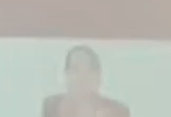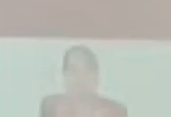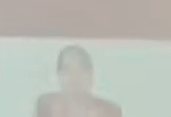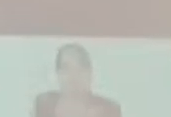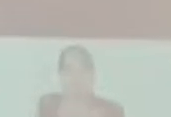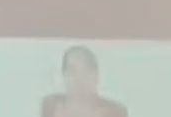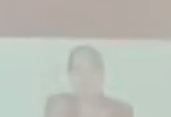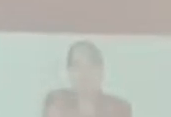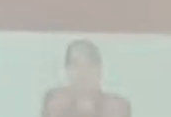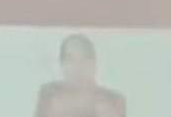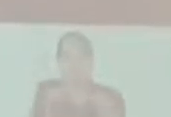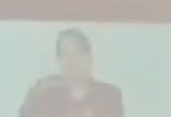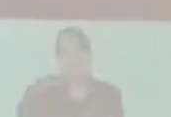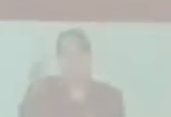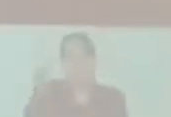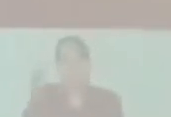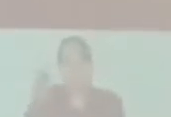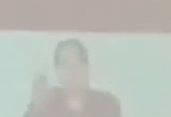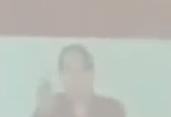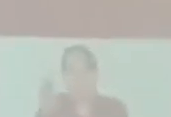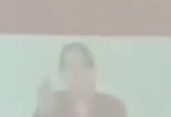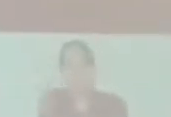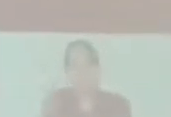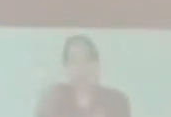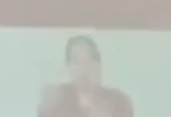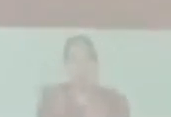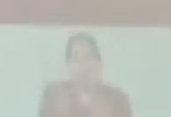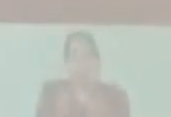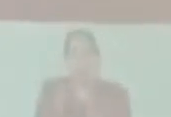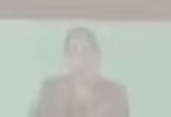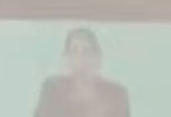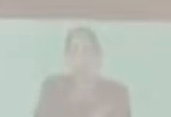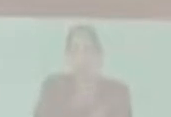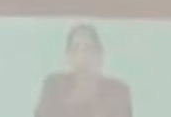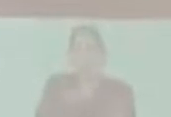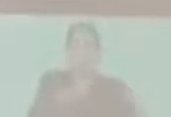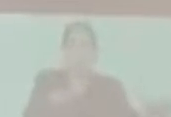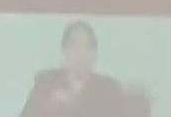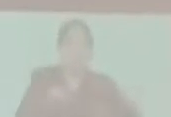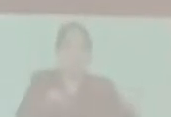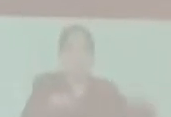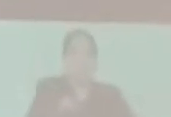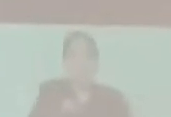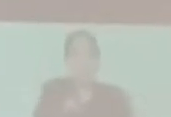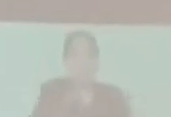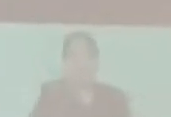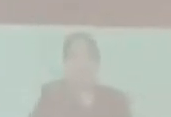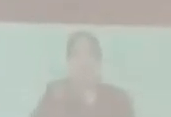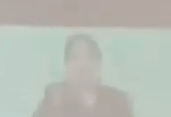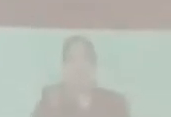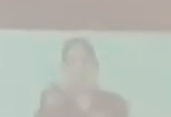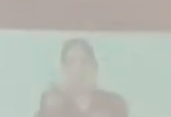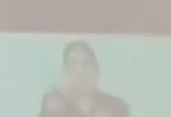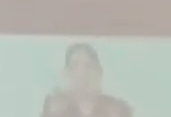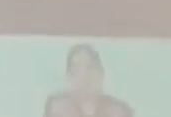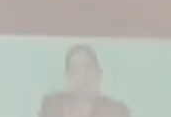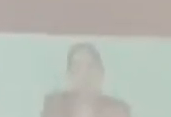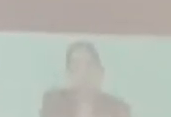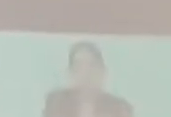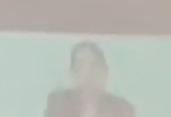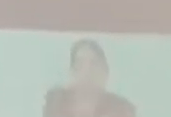por 1.200 millones de pesos. El programa Vallejo I para fortalecer la zona industrial más importante de la ciudad